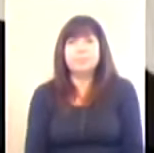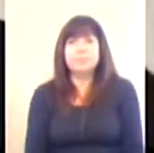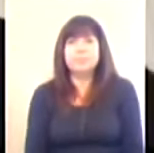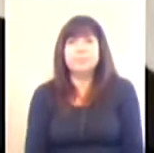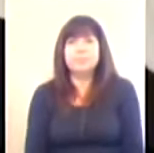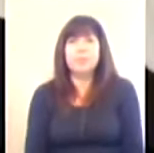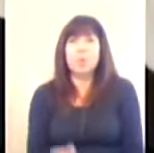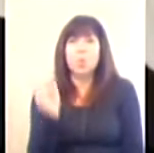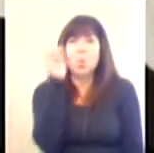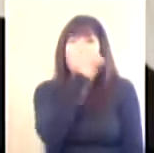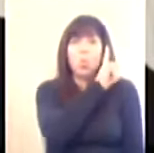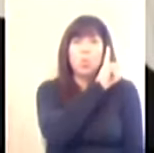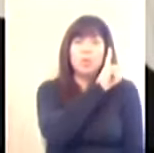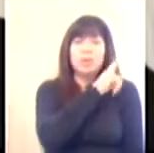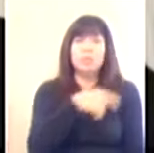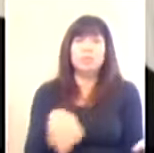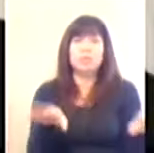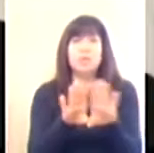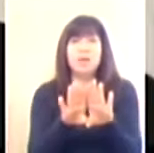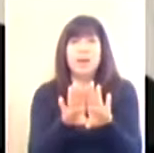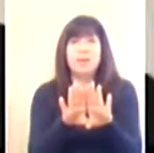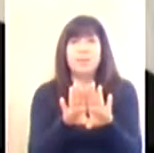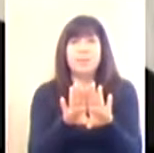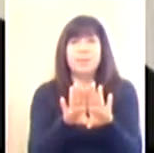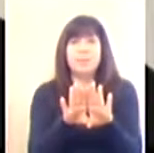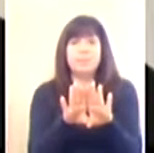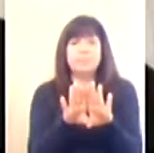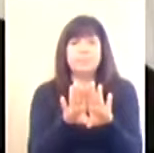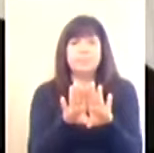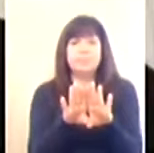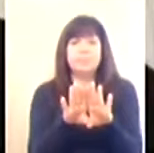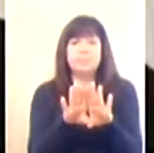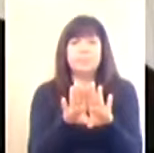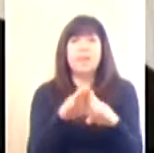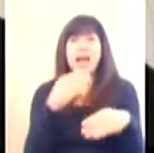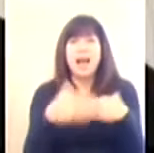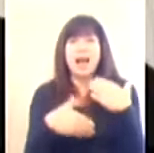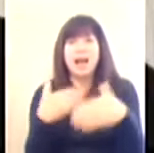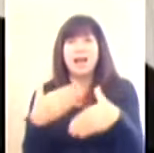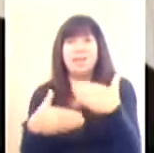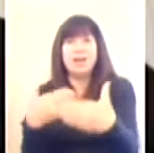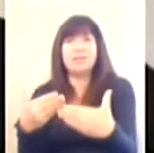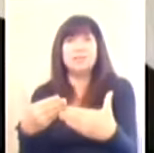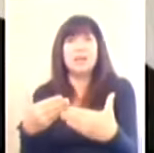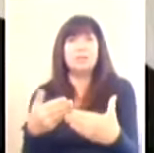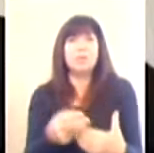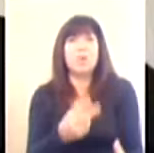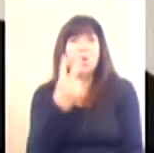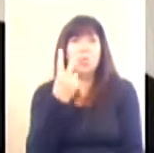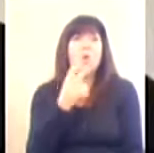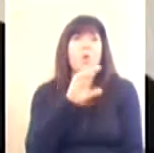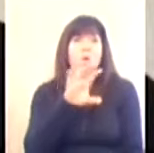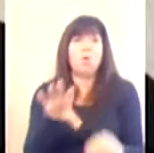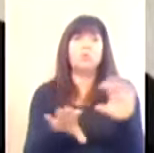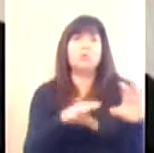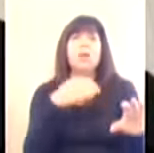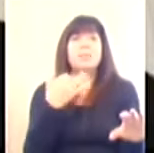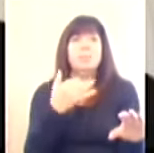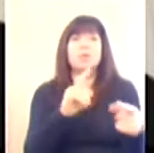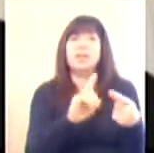Por último, y quiero con esto cerrar, estamos avanzando en 2 cosas que son muy importantes. La